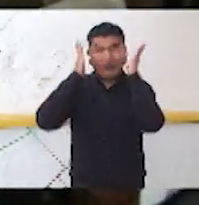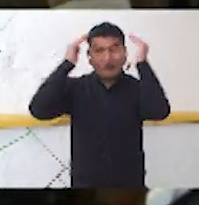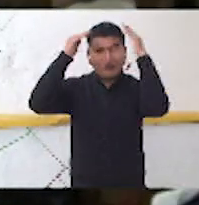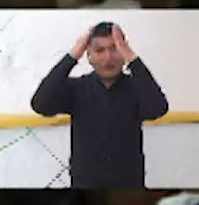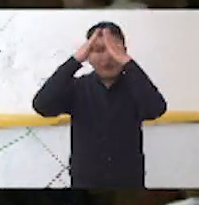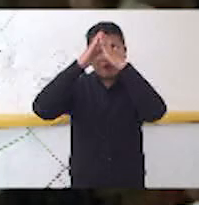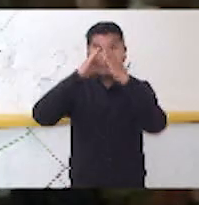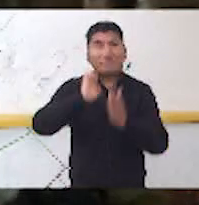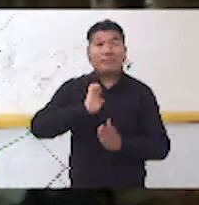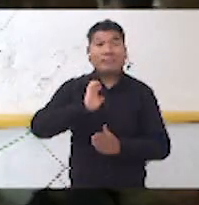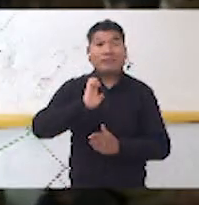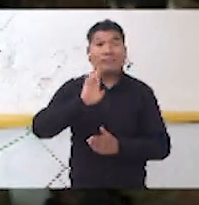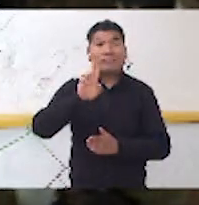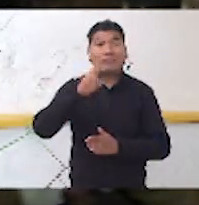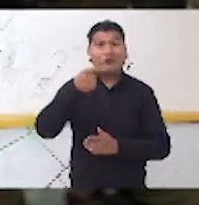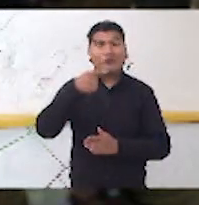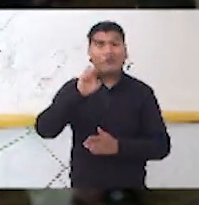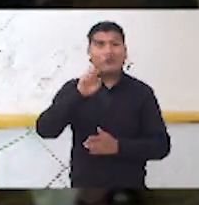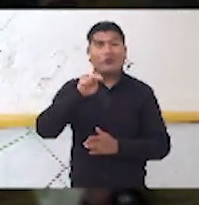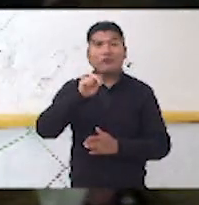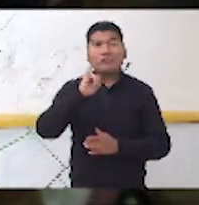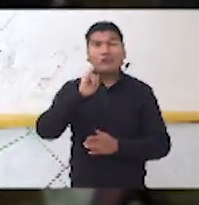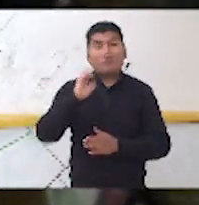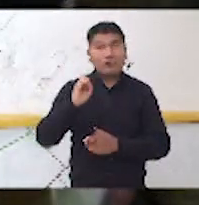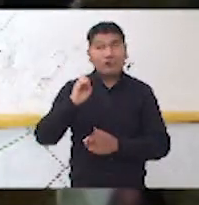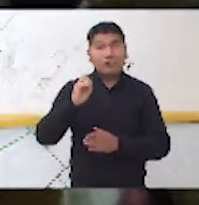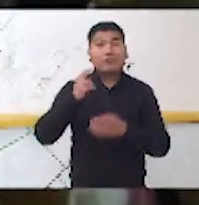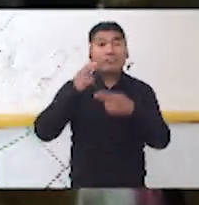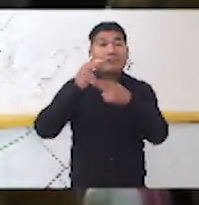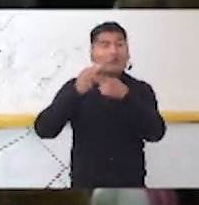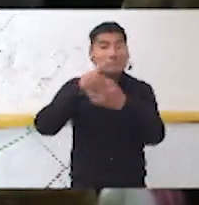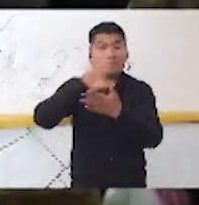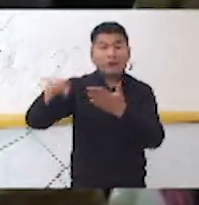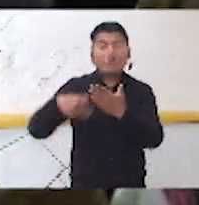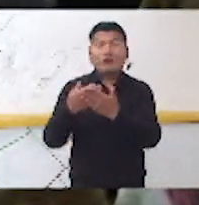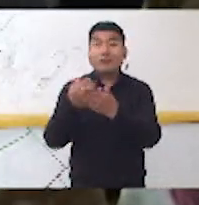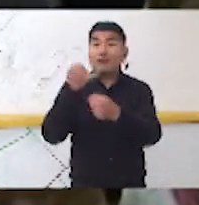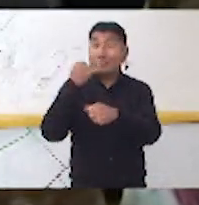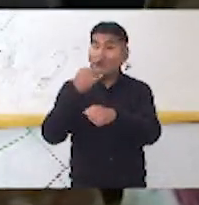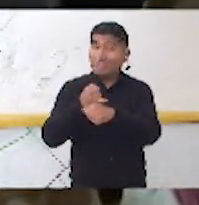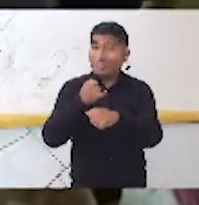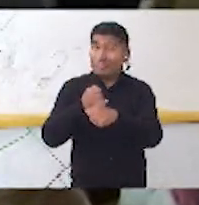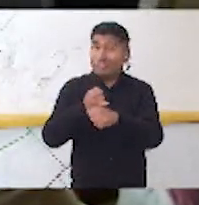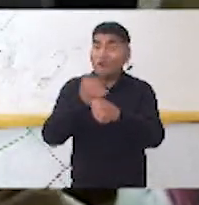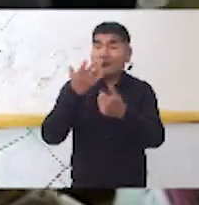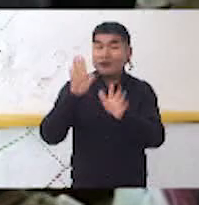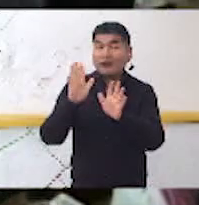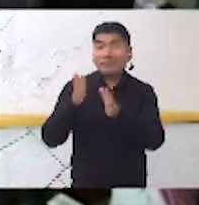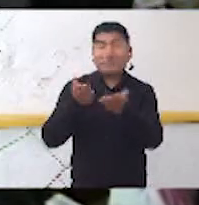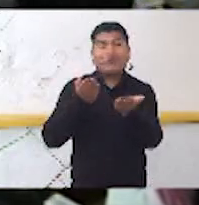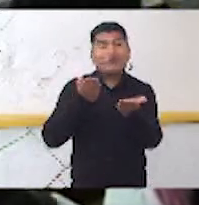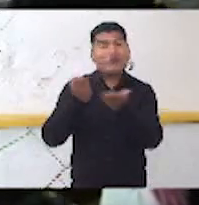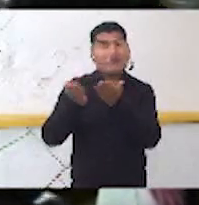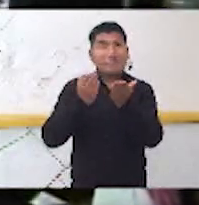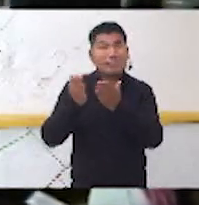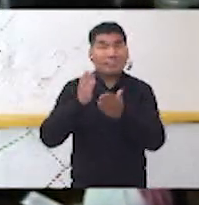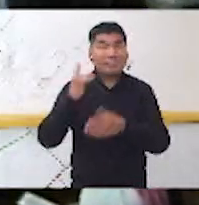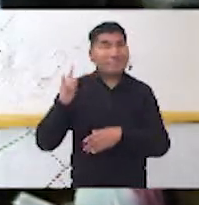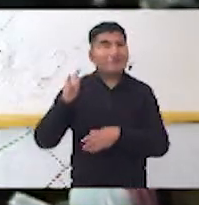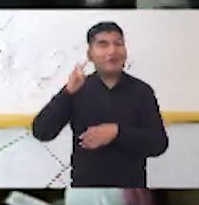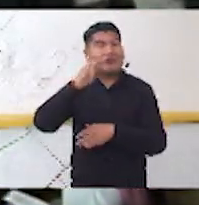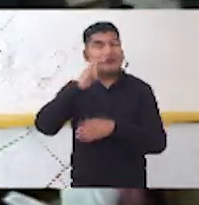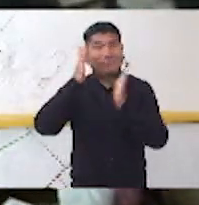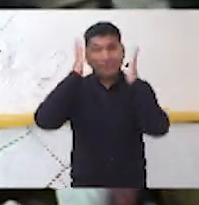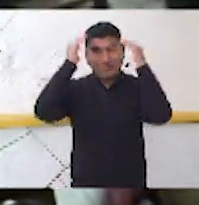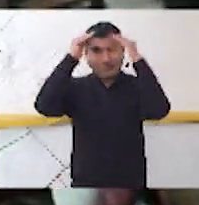Monseñor Eugenio Scarpellini. En nombre de toda la Iglesia, por el rector del Seminario del Alto,